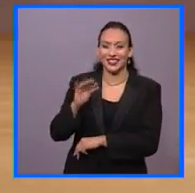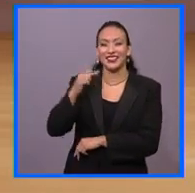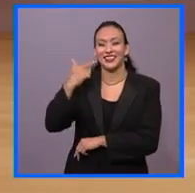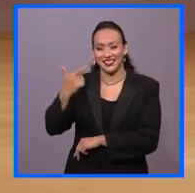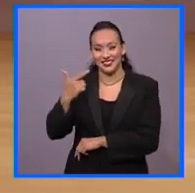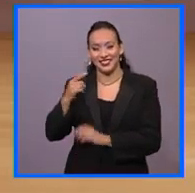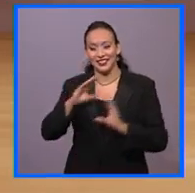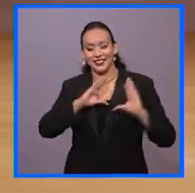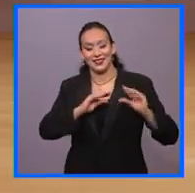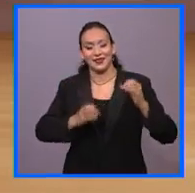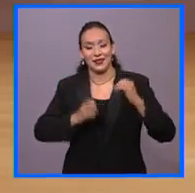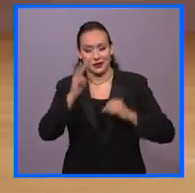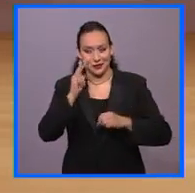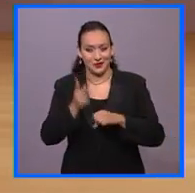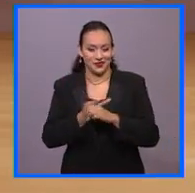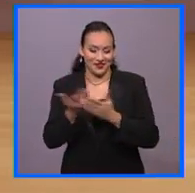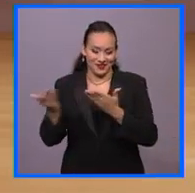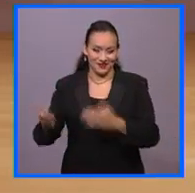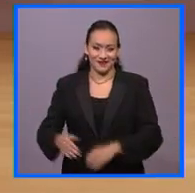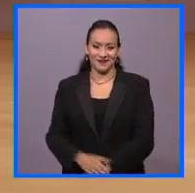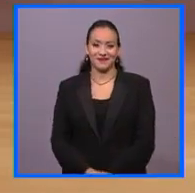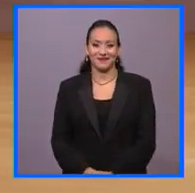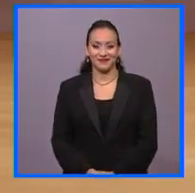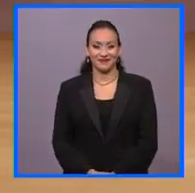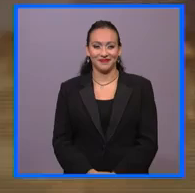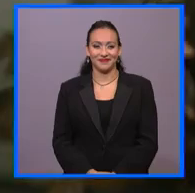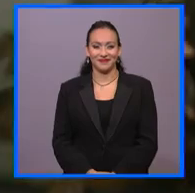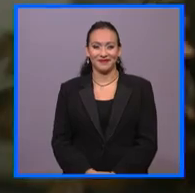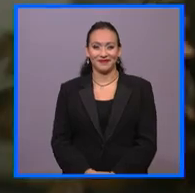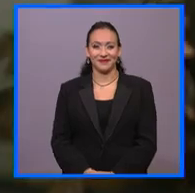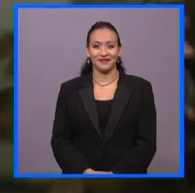Formación Judicial. Adelante, Lorena, muy buenas tardes.